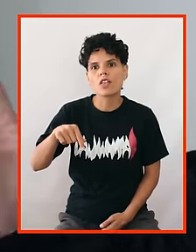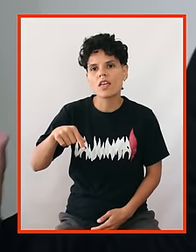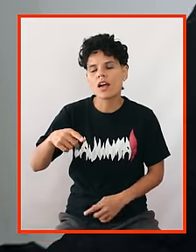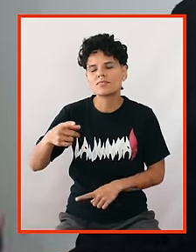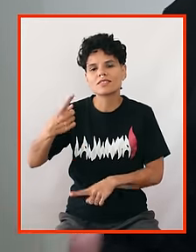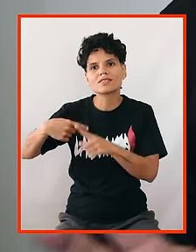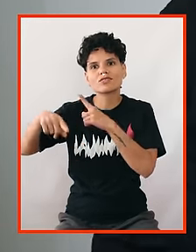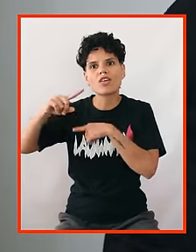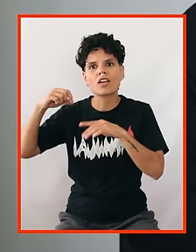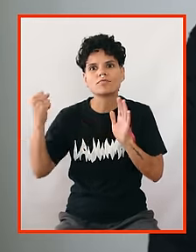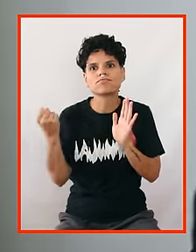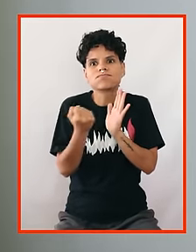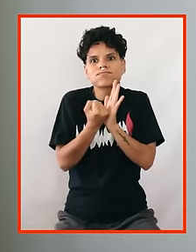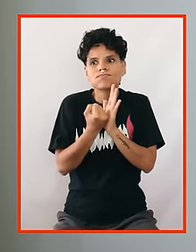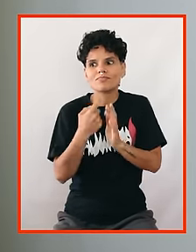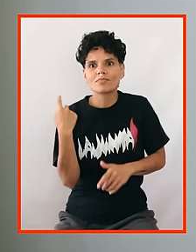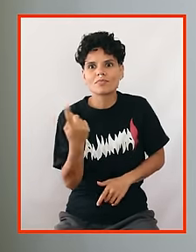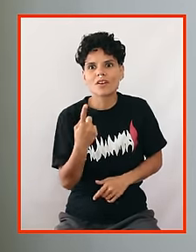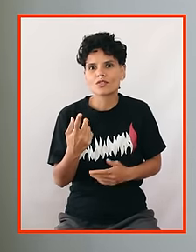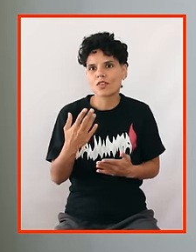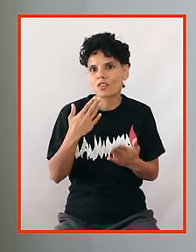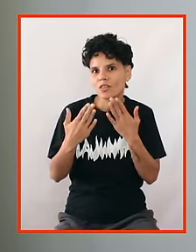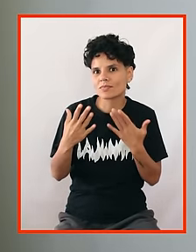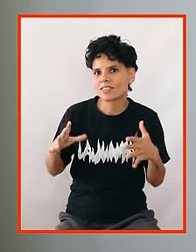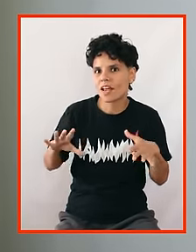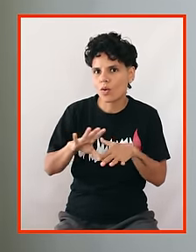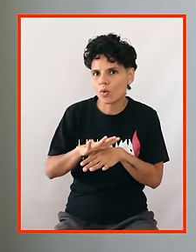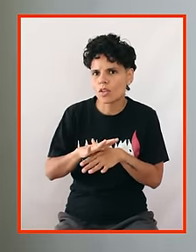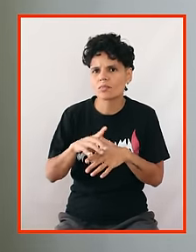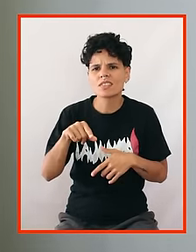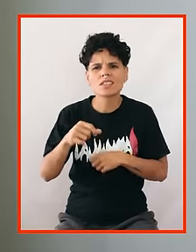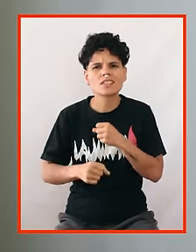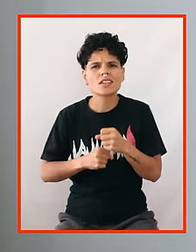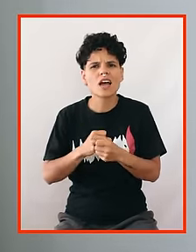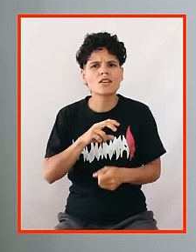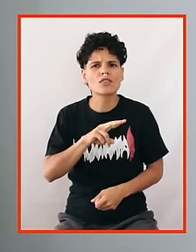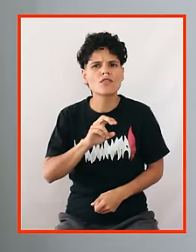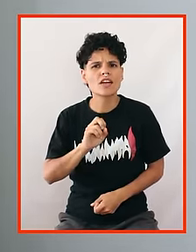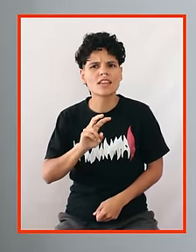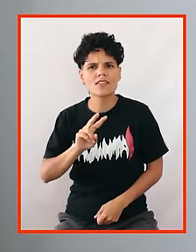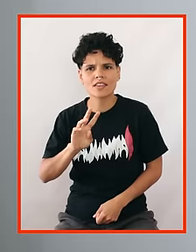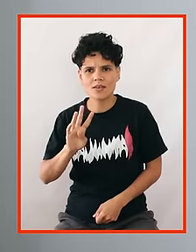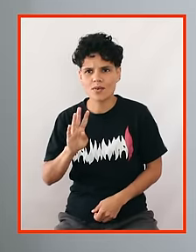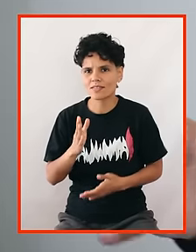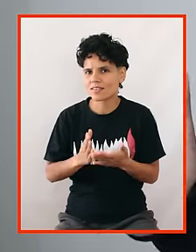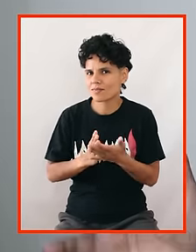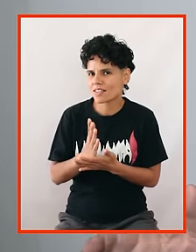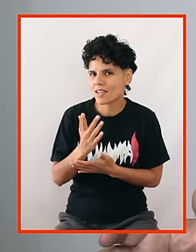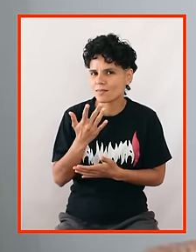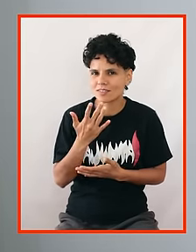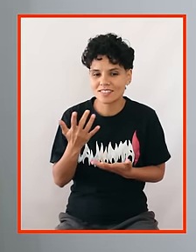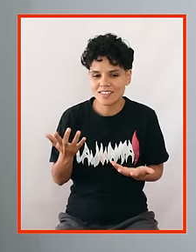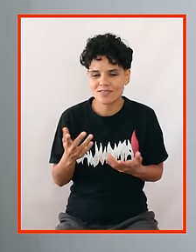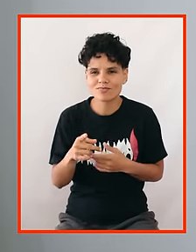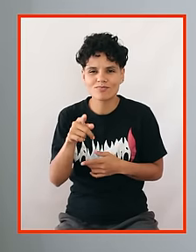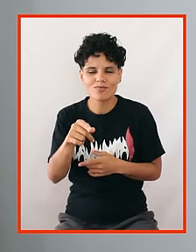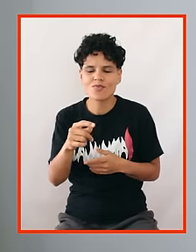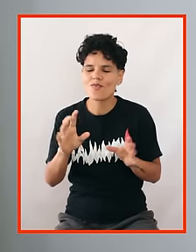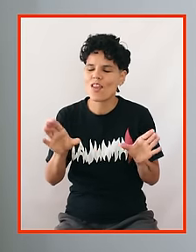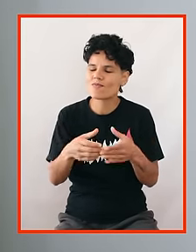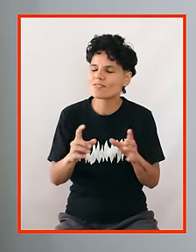Día histórico en la Junta. Empezamos el 2024 con una banda que todos amamos y